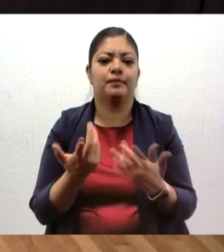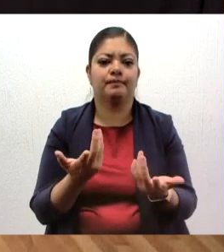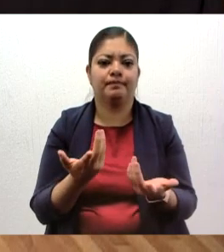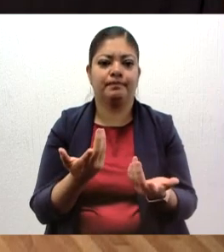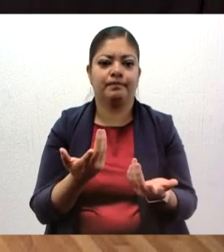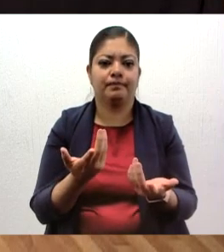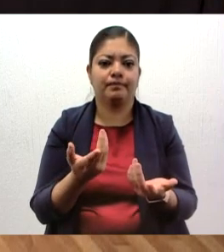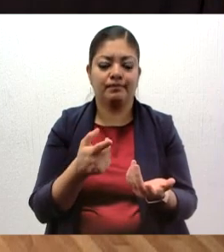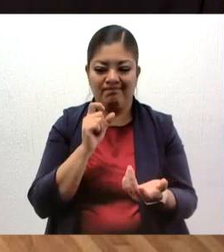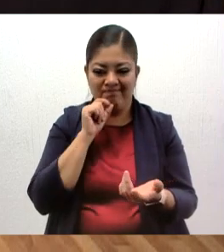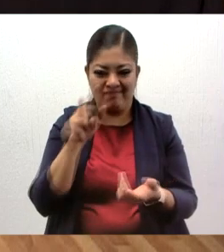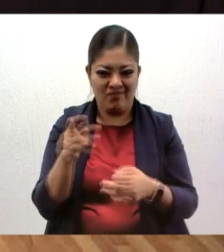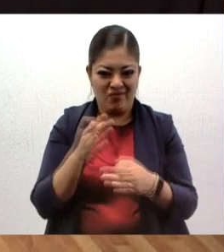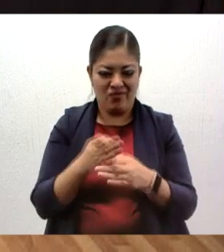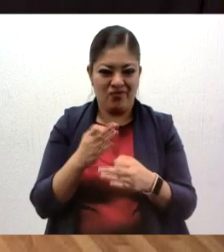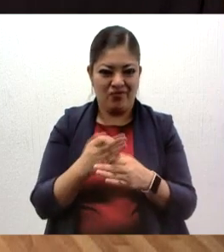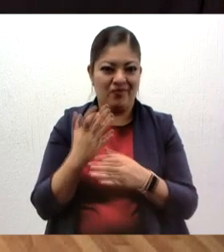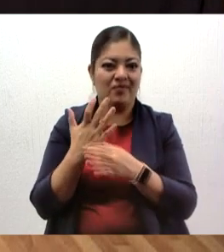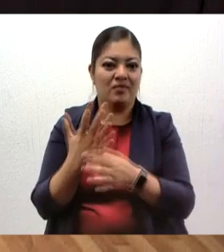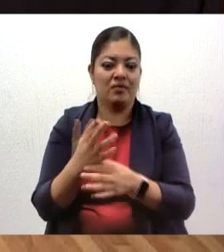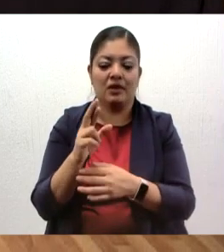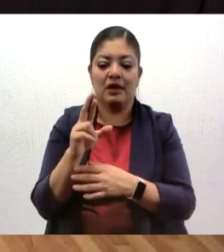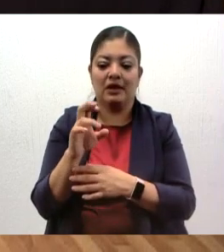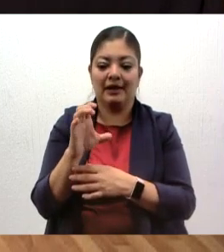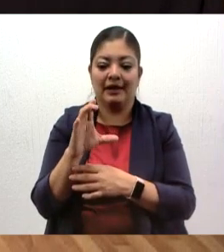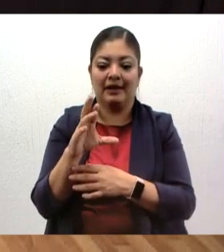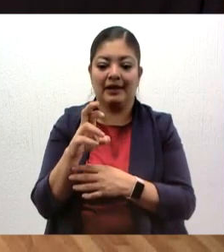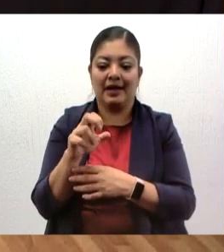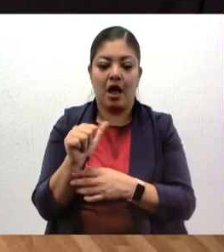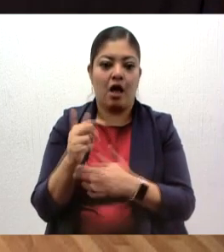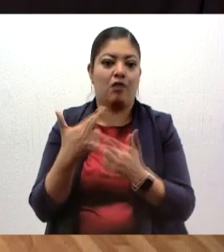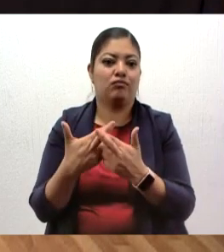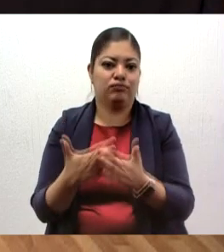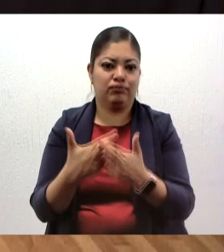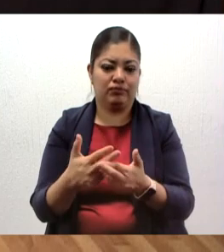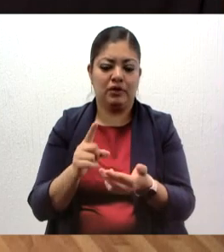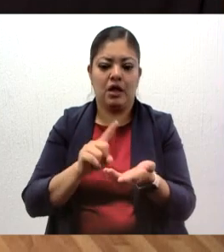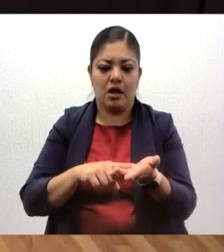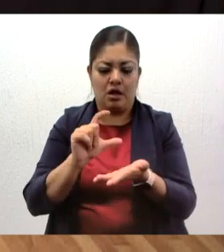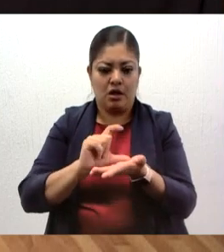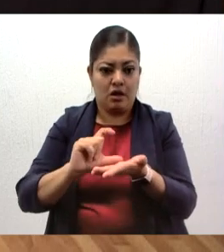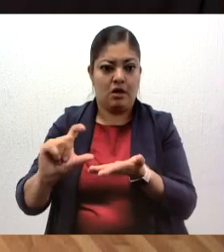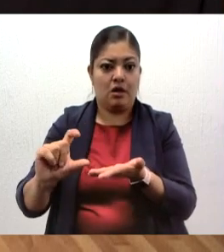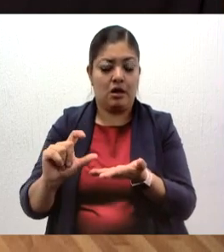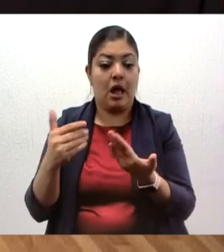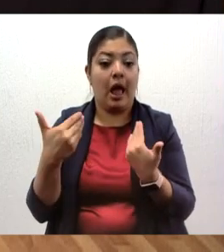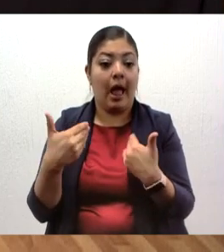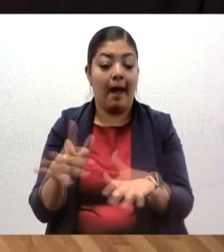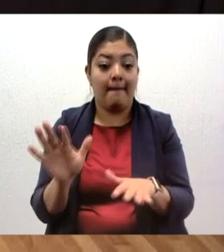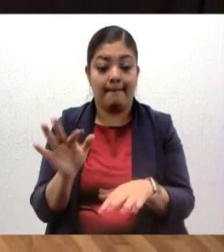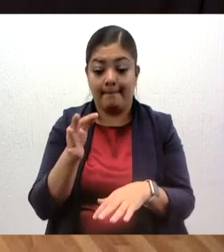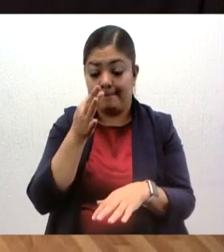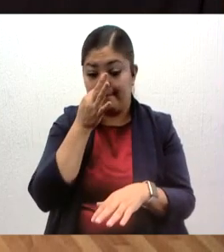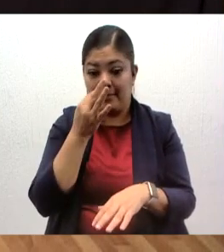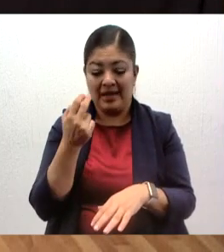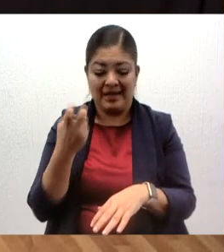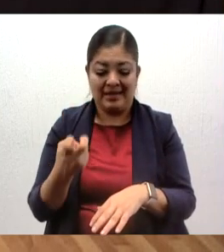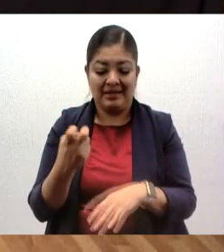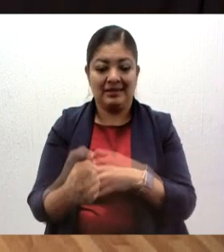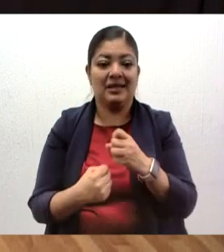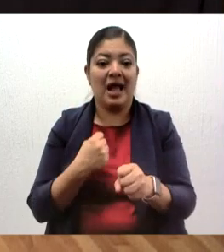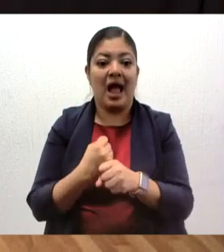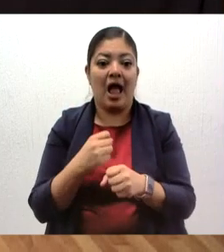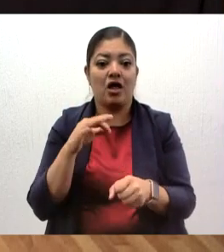tú lo mencionas recrea es muy amplio es de esas partidas apenas es este un año electoral es ahora la